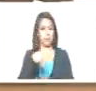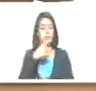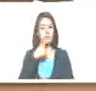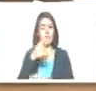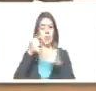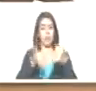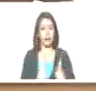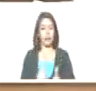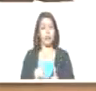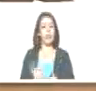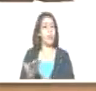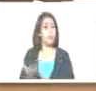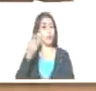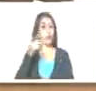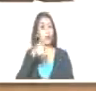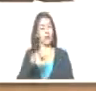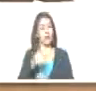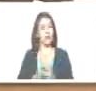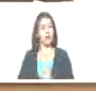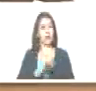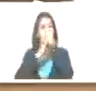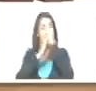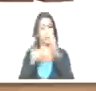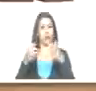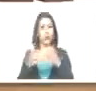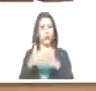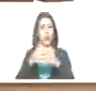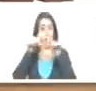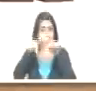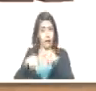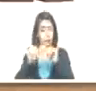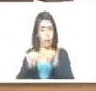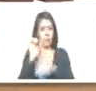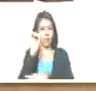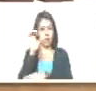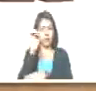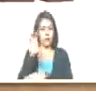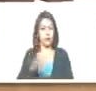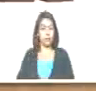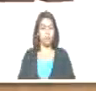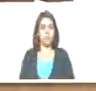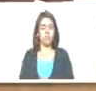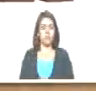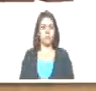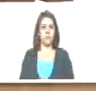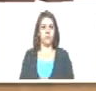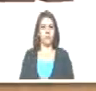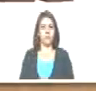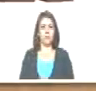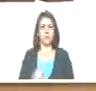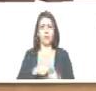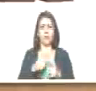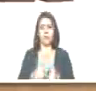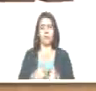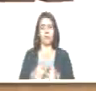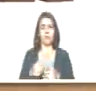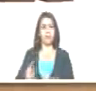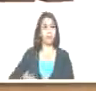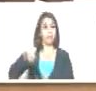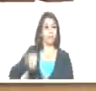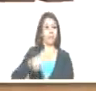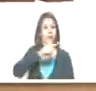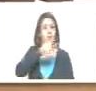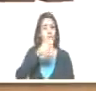connotada dirigente de ese partido que está aquí en esta asamblea. Pues ese era el cargamaletín de Gómez López en el Banco